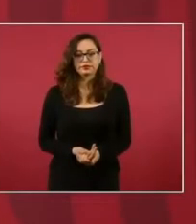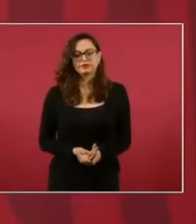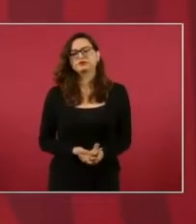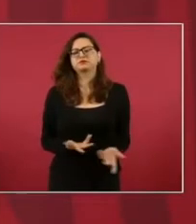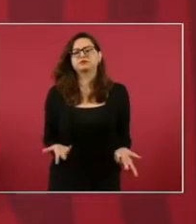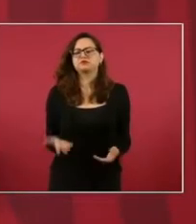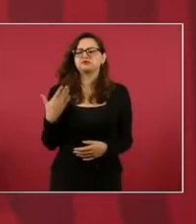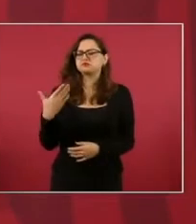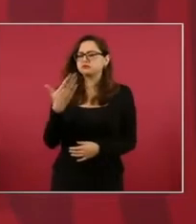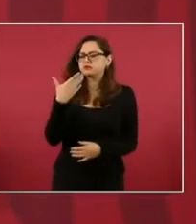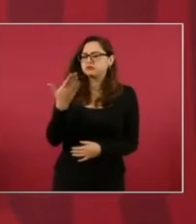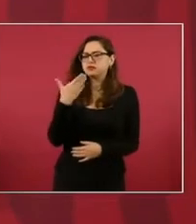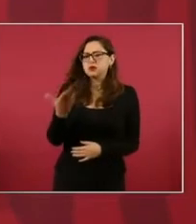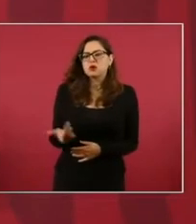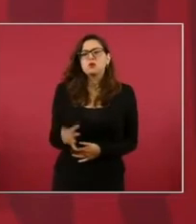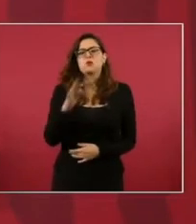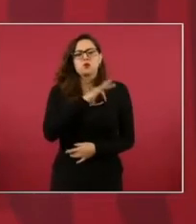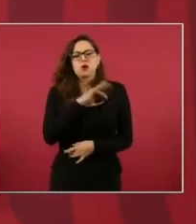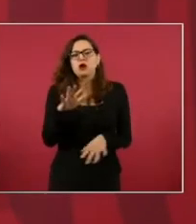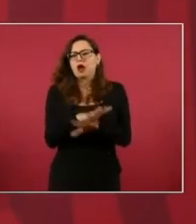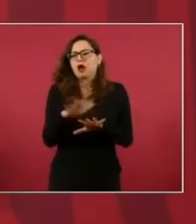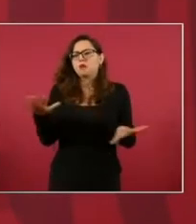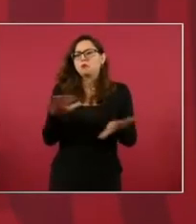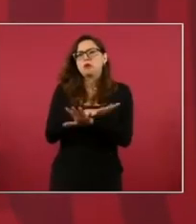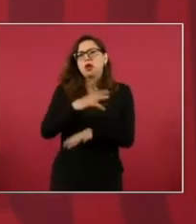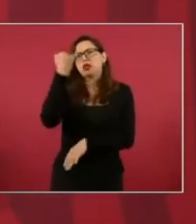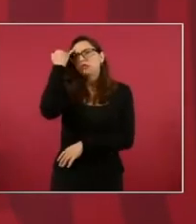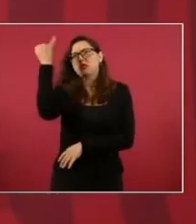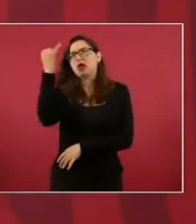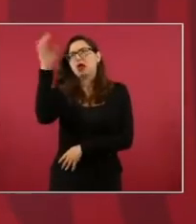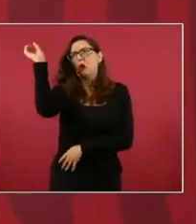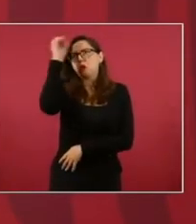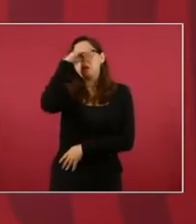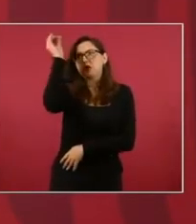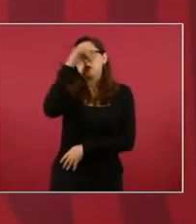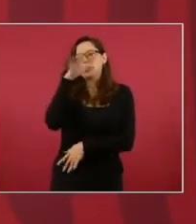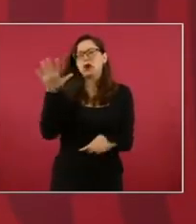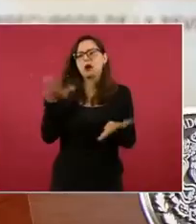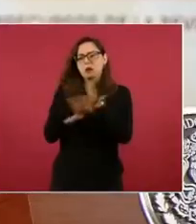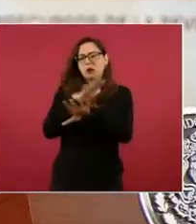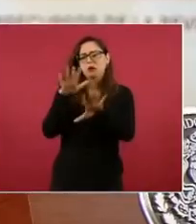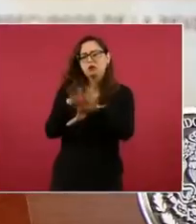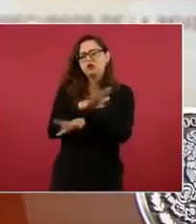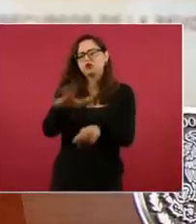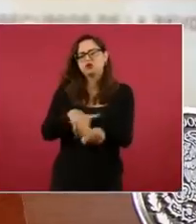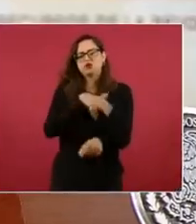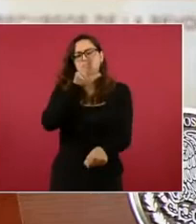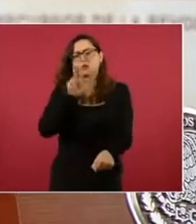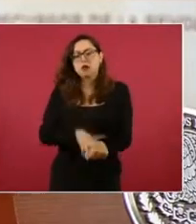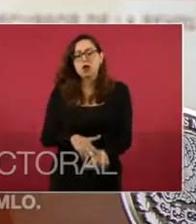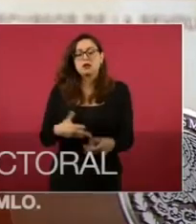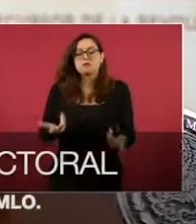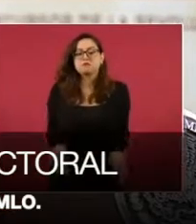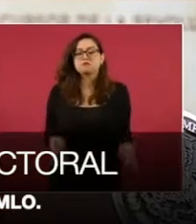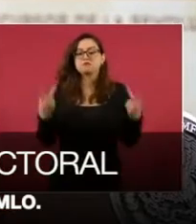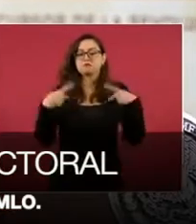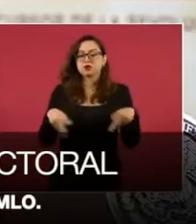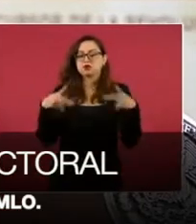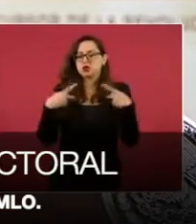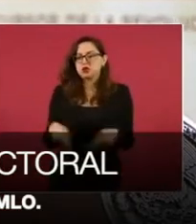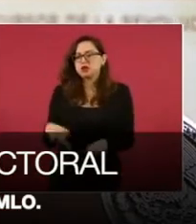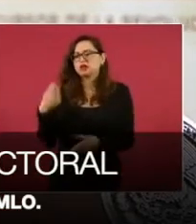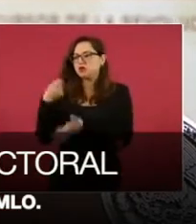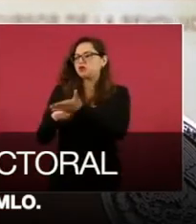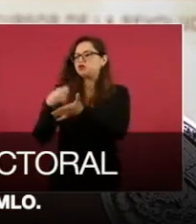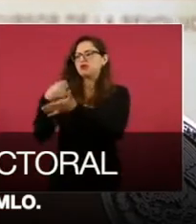El presidente Andrés Manuel López Obrador rechazó hacer cambios a su iniciativa que busca la transformación del Instituto Nacional Electoral porque no